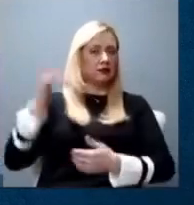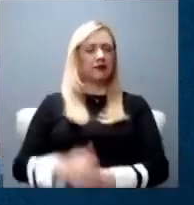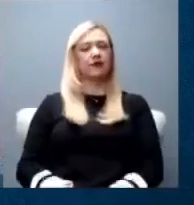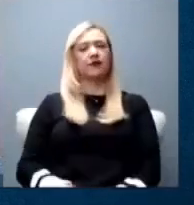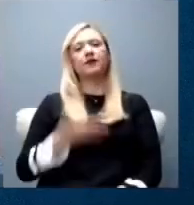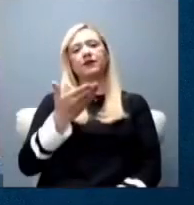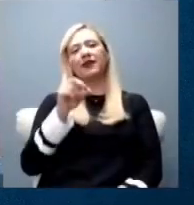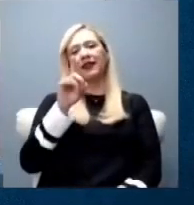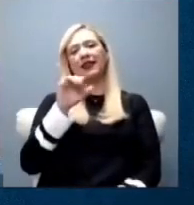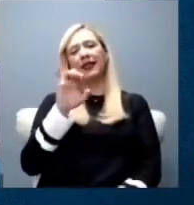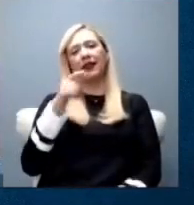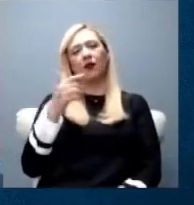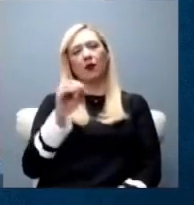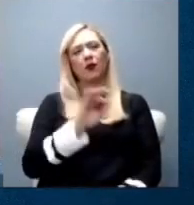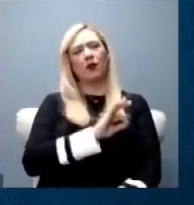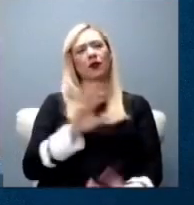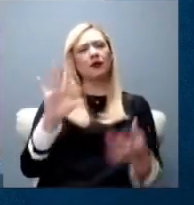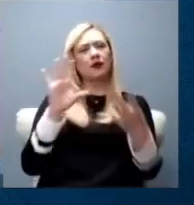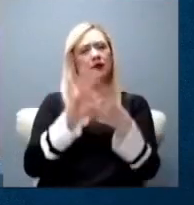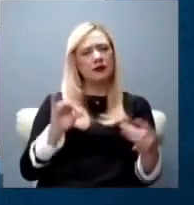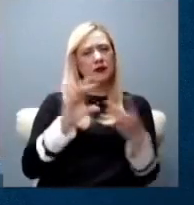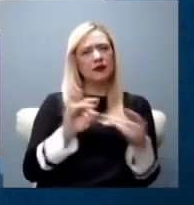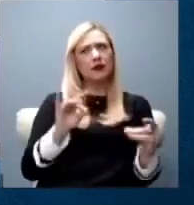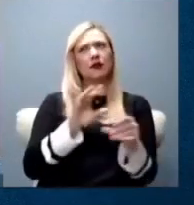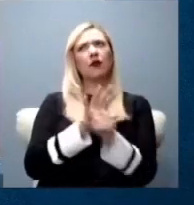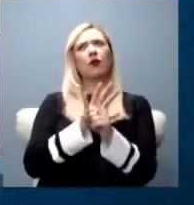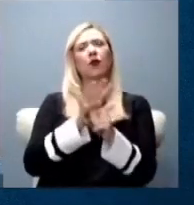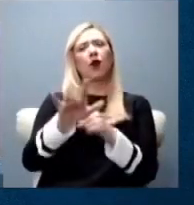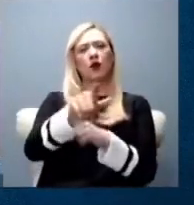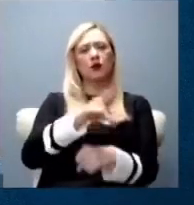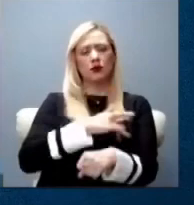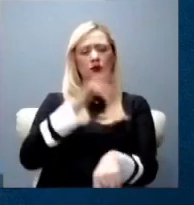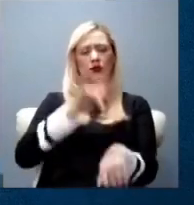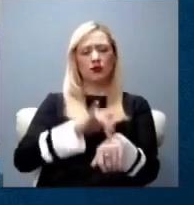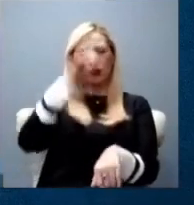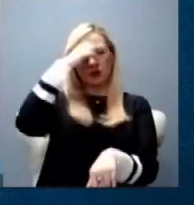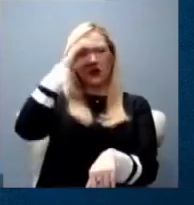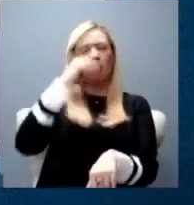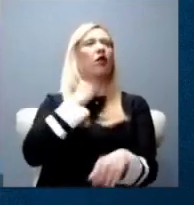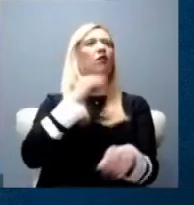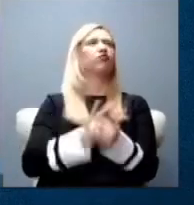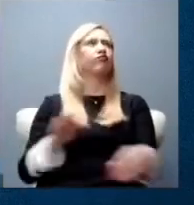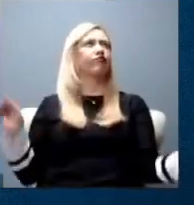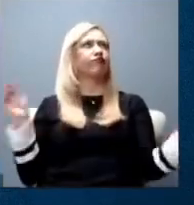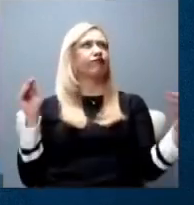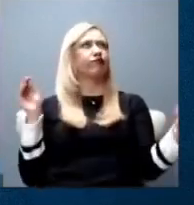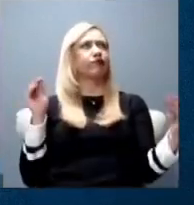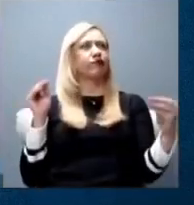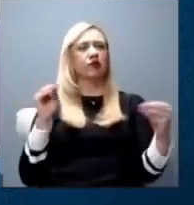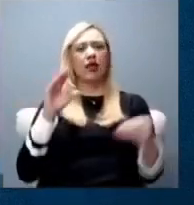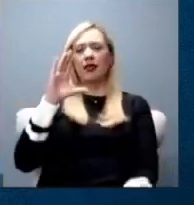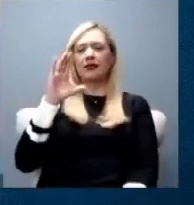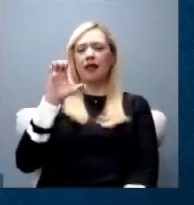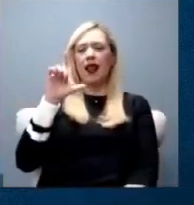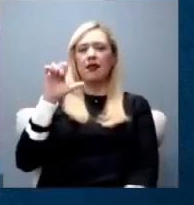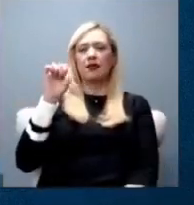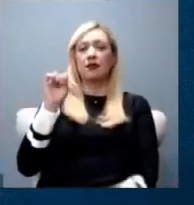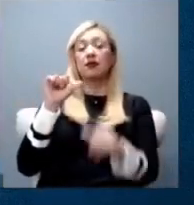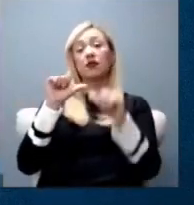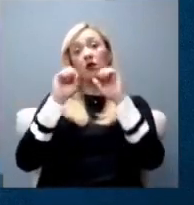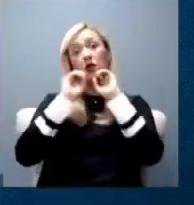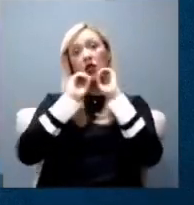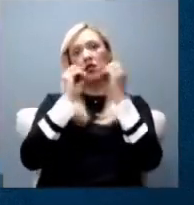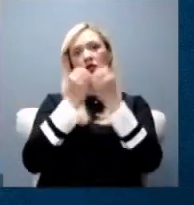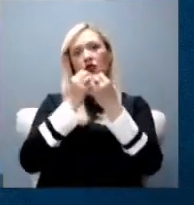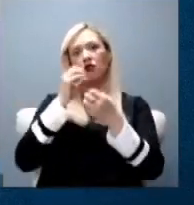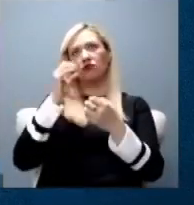conversación contigo, ¿nos podrías dar la experiencia? ¿Cuál ha sido tu experiencia como litigante, digamos, desde el CELS? Además, una ONG muy reconocida